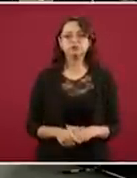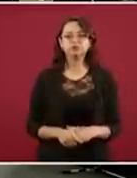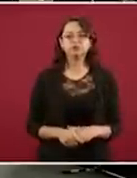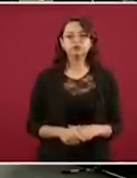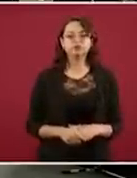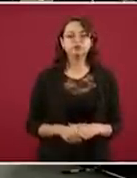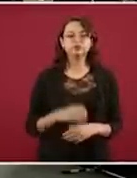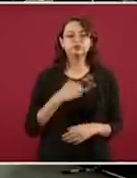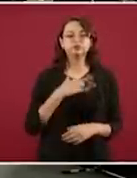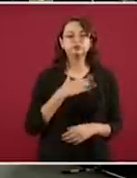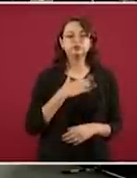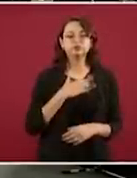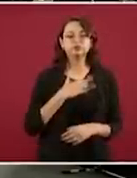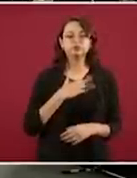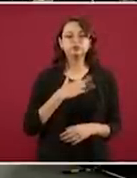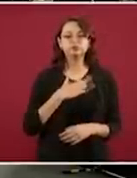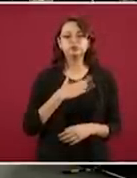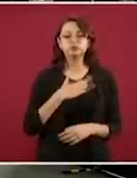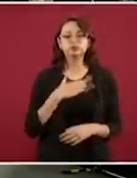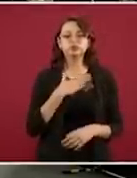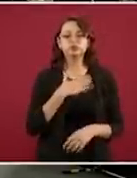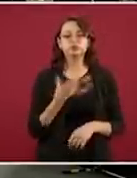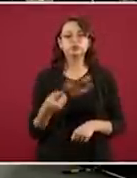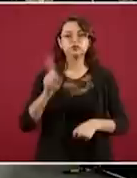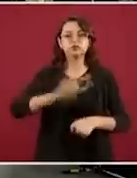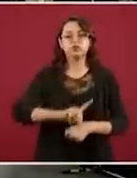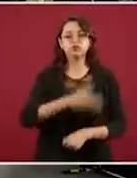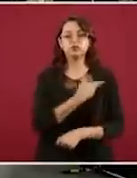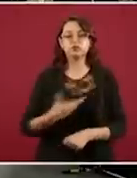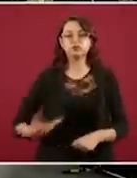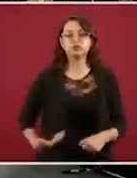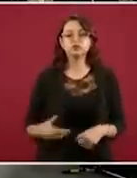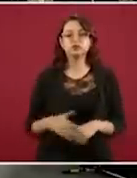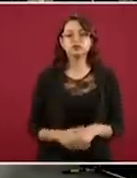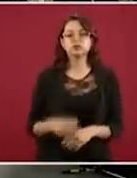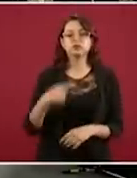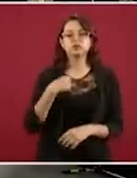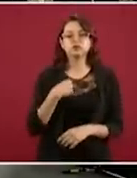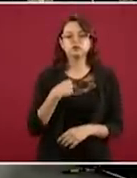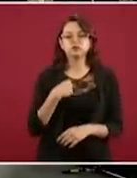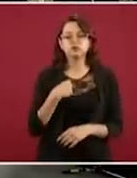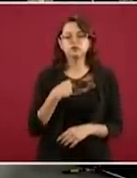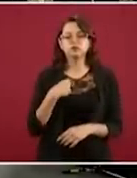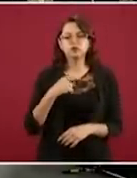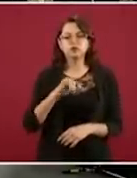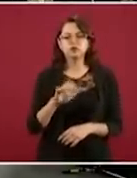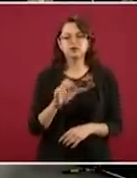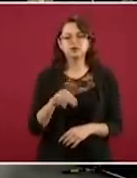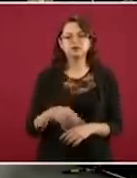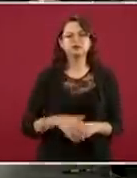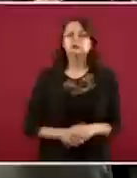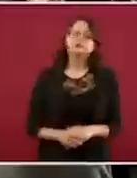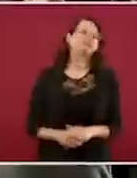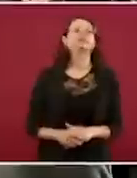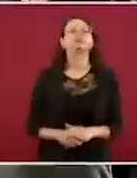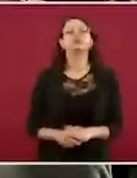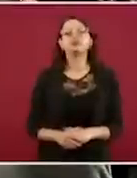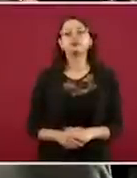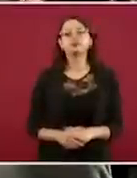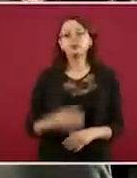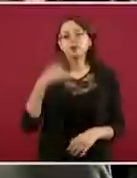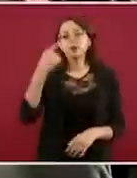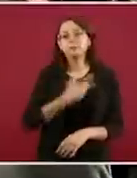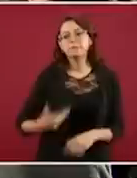Sí. Buenos días, presidente. Hans Salazar, ZMG, Grupo Político, Zócalo Virtual. Presidente, solo para llamar